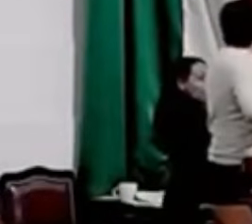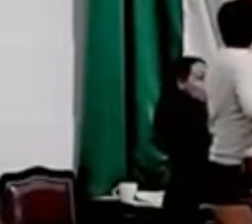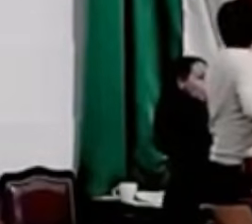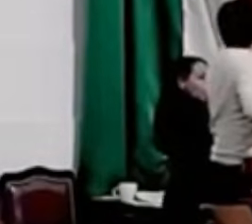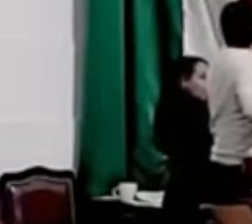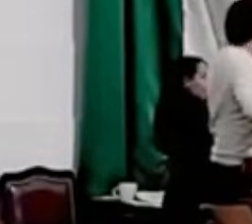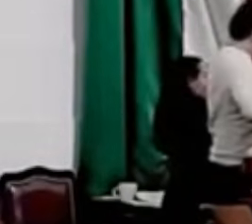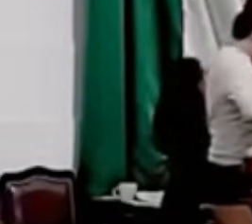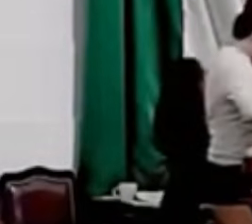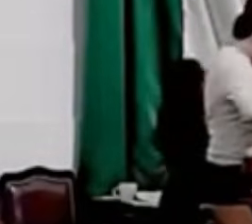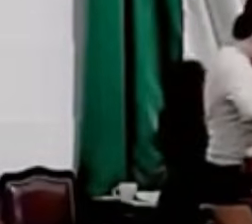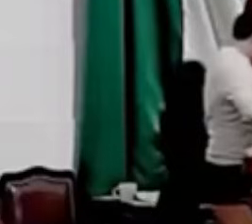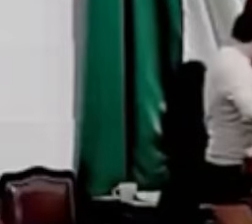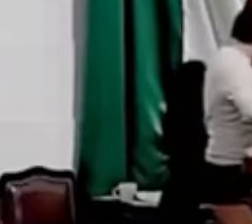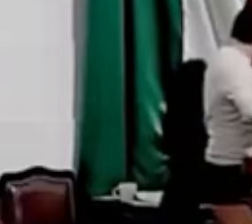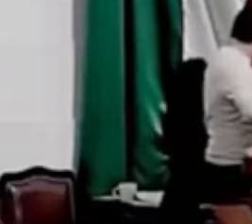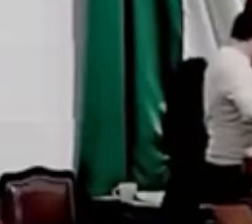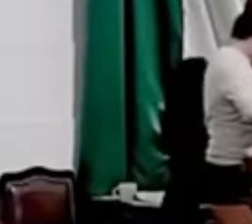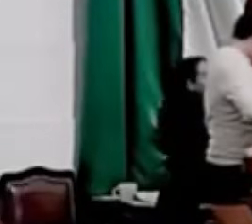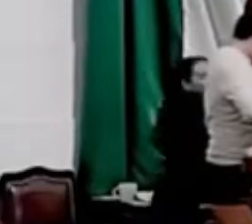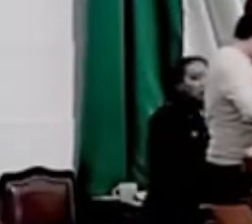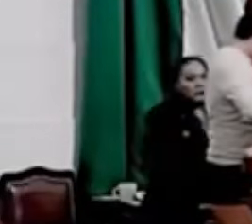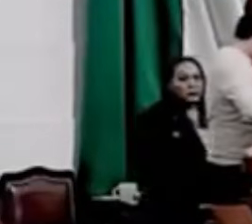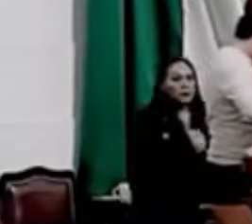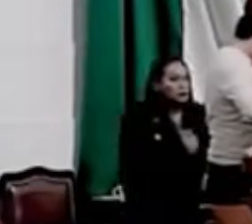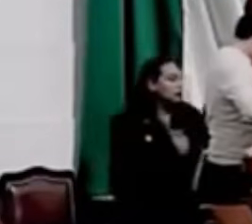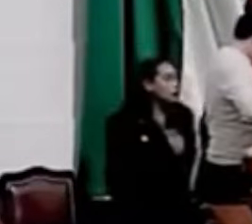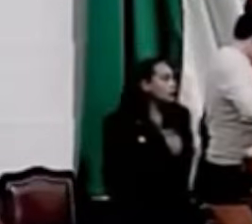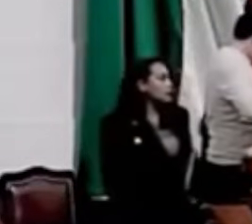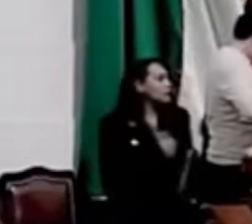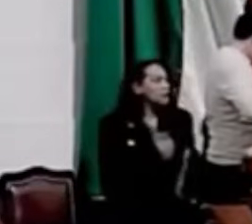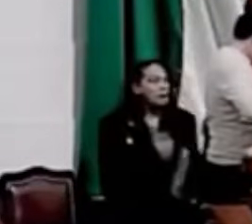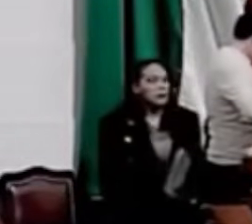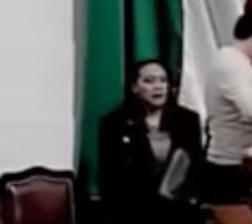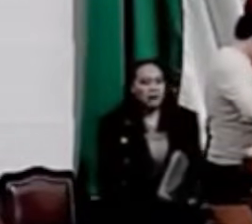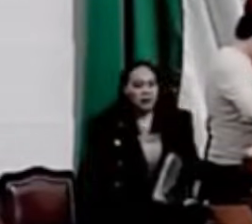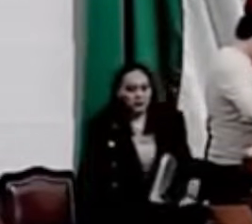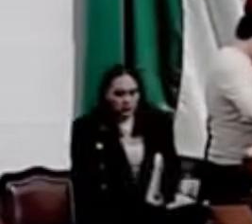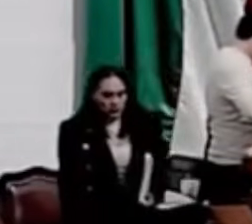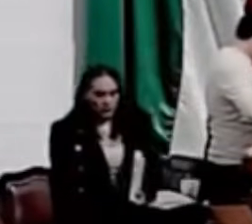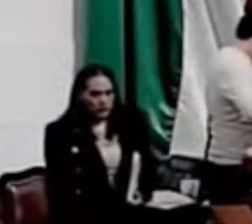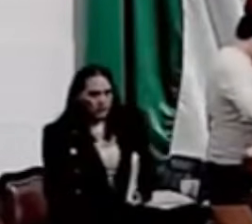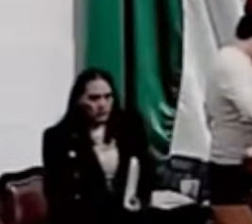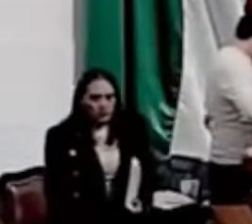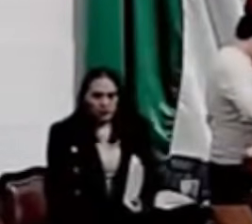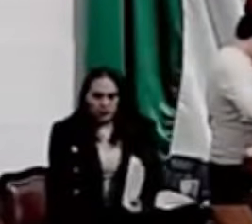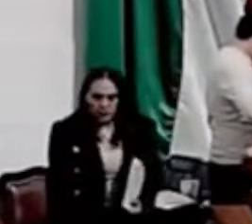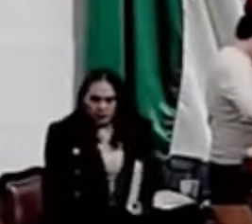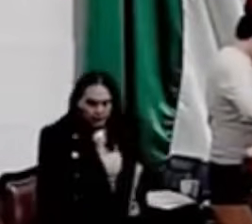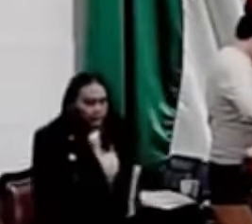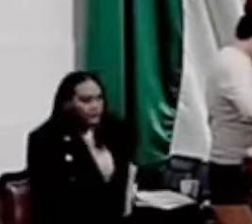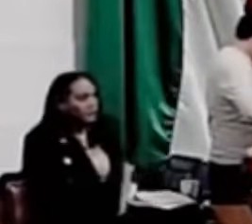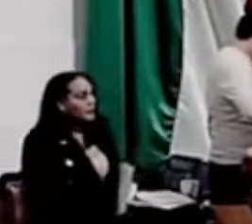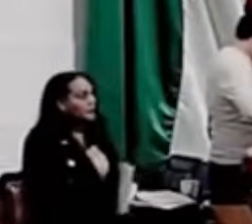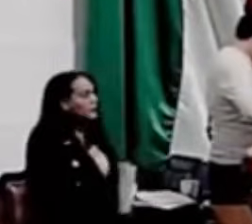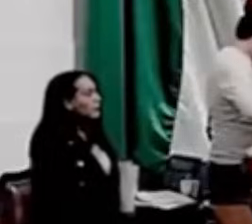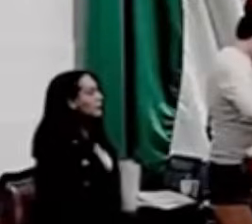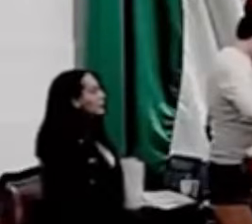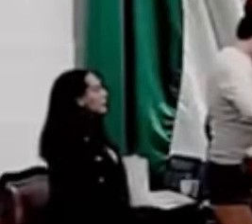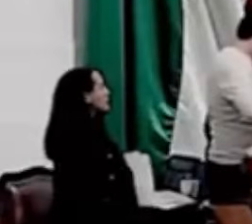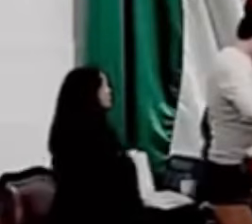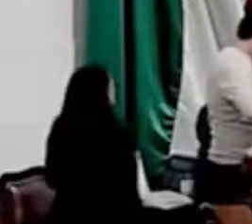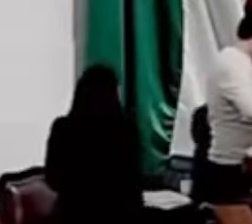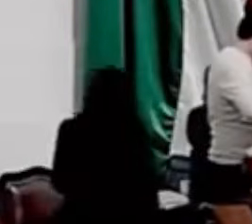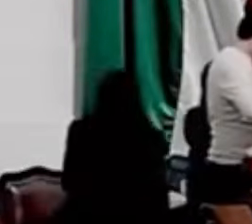sensatez, y yo espero que los coordinadores accedan a tener la reunión hoy por la tarde. A ver, déjeme hacerle unas